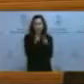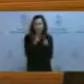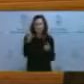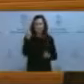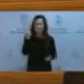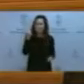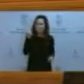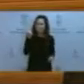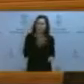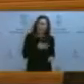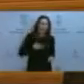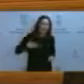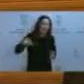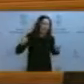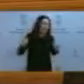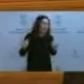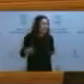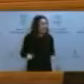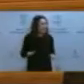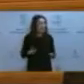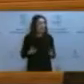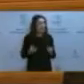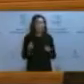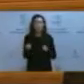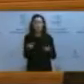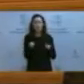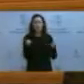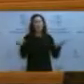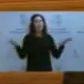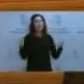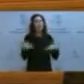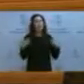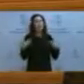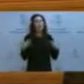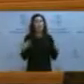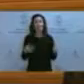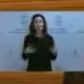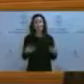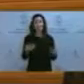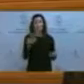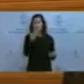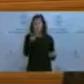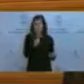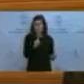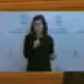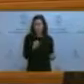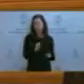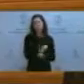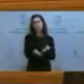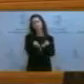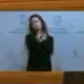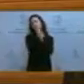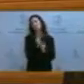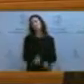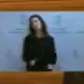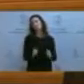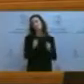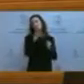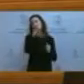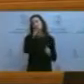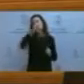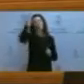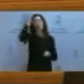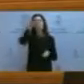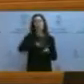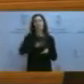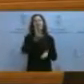de absoluta falta de control y de anarquía absoluta dentro de la consejería, porque si no nadie tendría esa capacidad y esa voluntad emprendedora